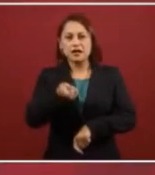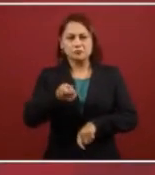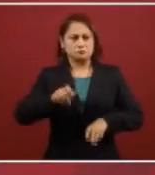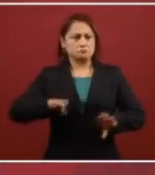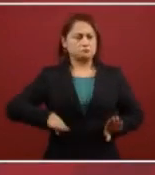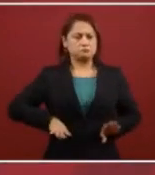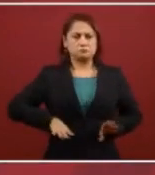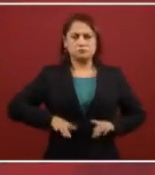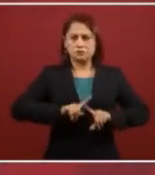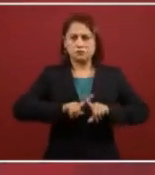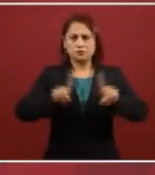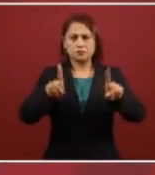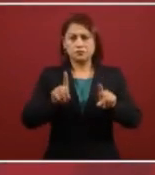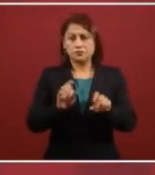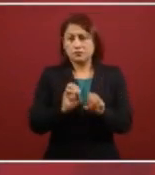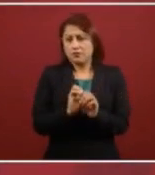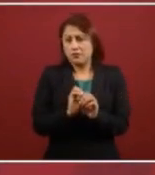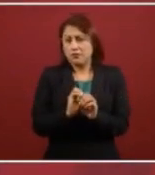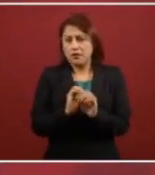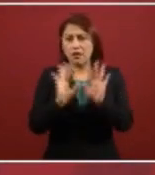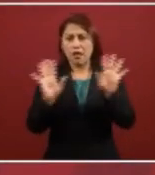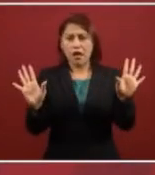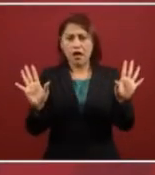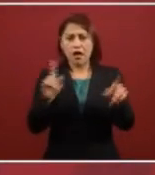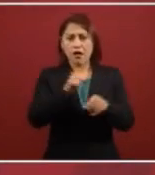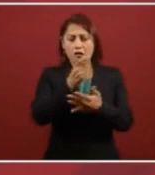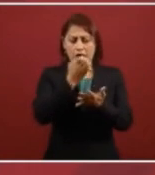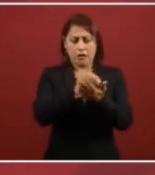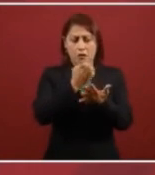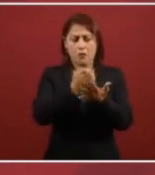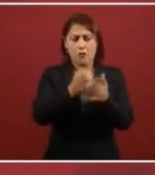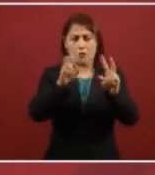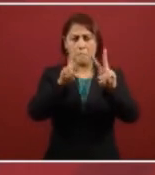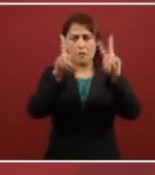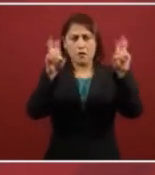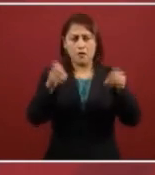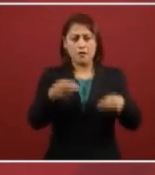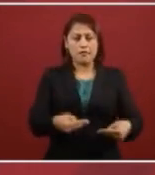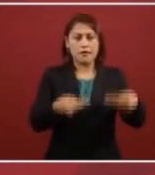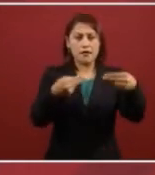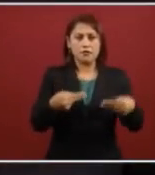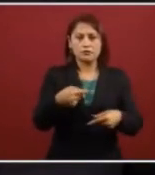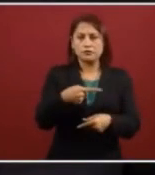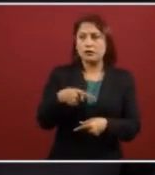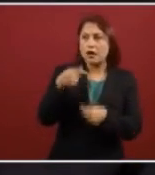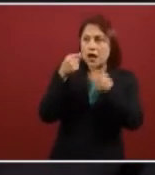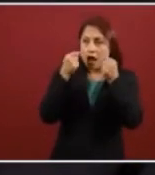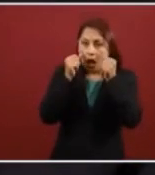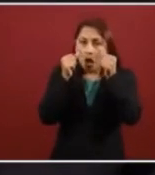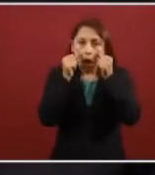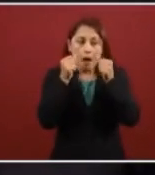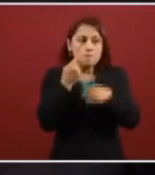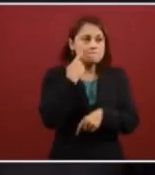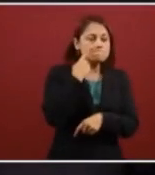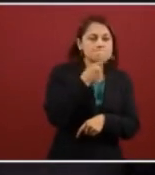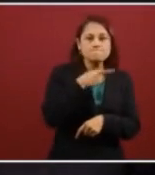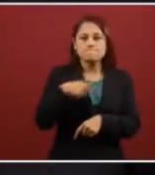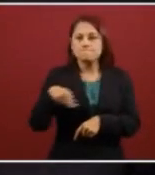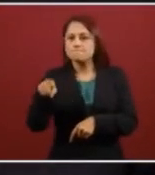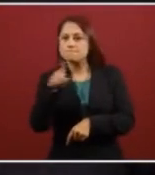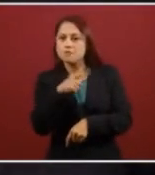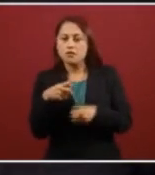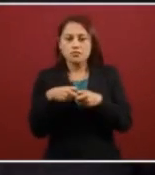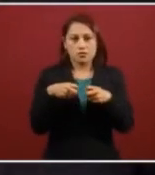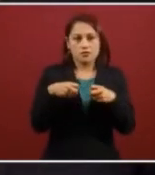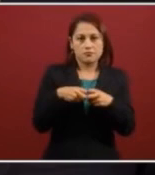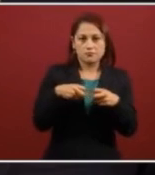markets can, are sensible, nerviosos, sensitive, and they get nervous. Buscan confianza, and they're trying to find confidence. But there's